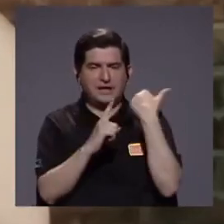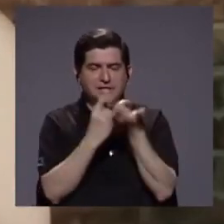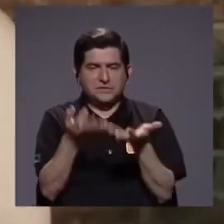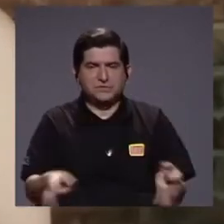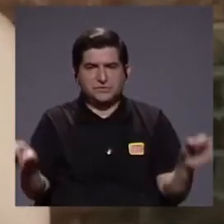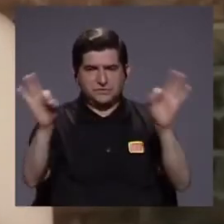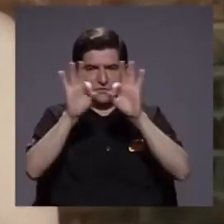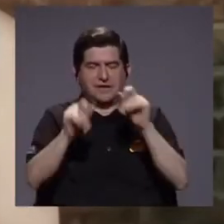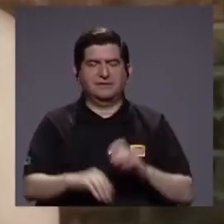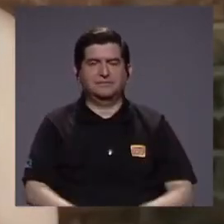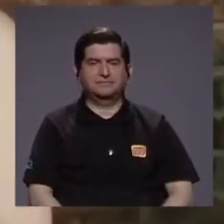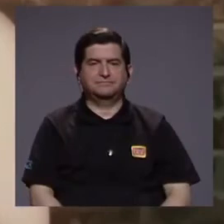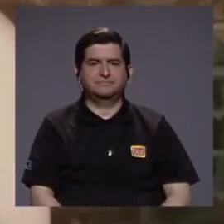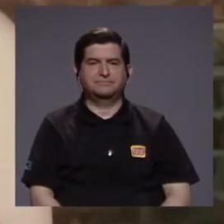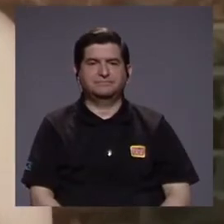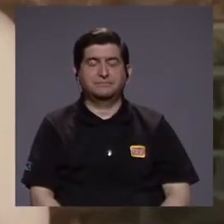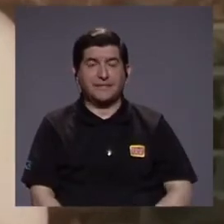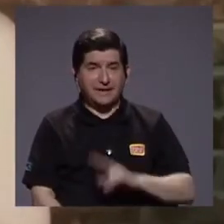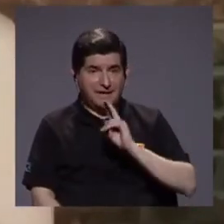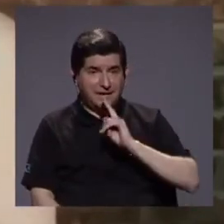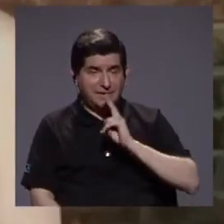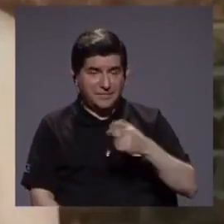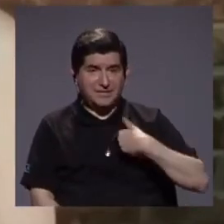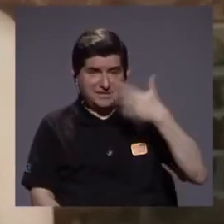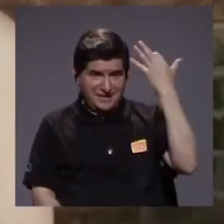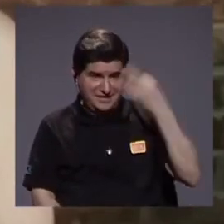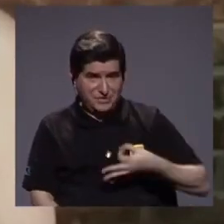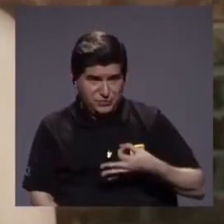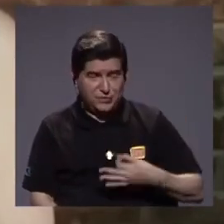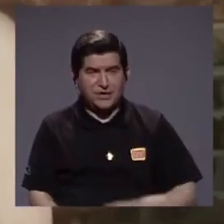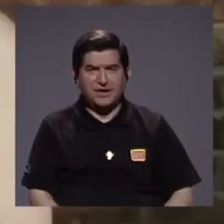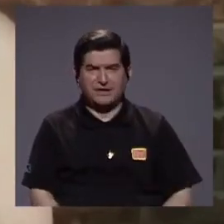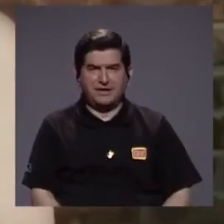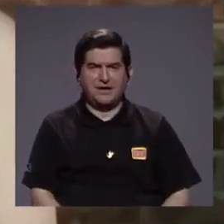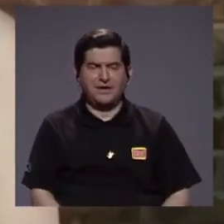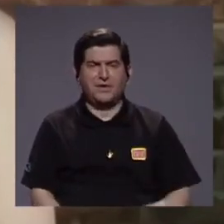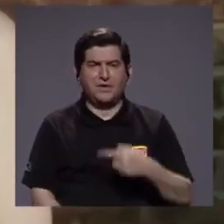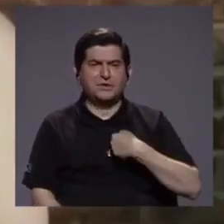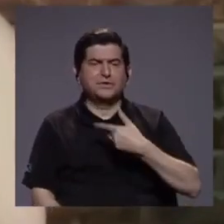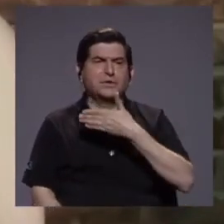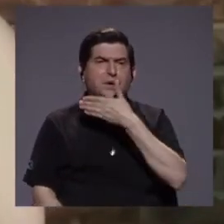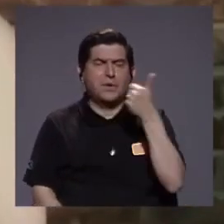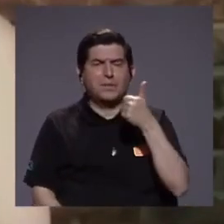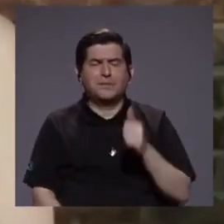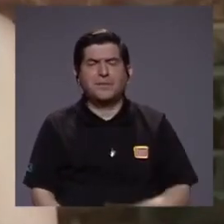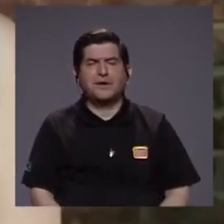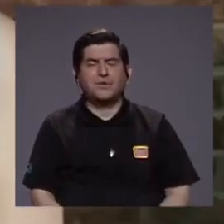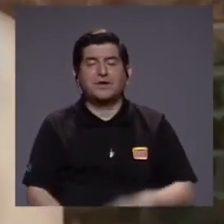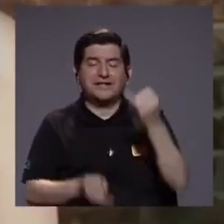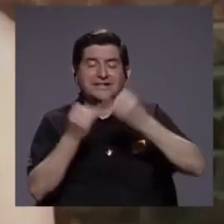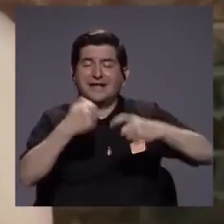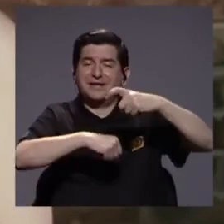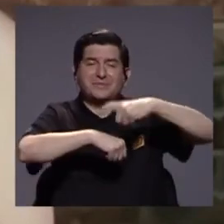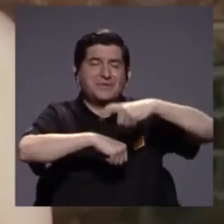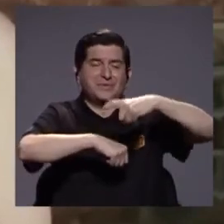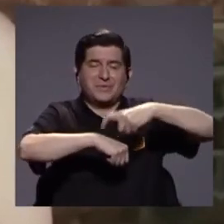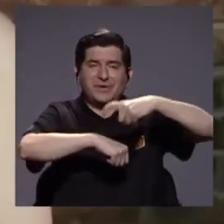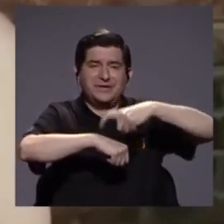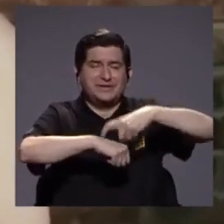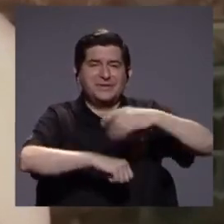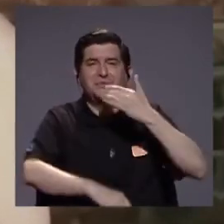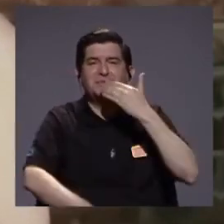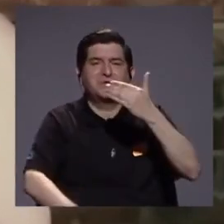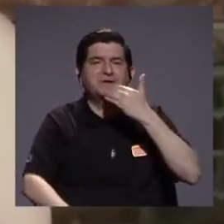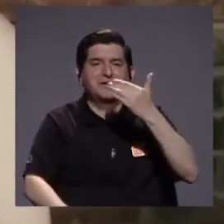importantes. Por eso, realmente considero que estoy en la mejor capacidad. Finalizó en el tiempo, momento. Doña Lisbeth,